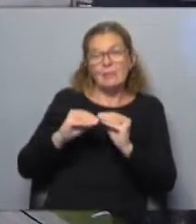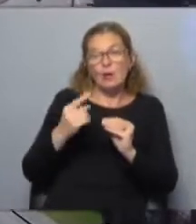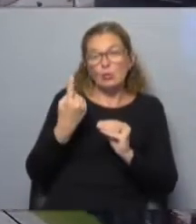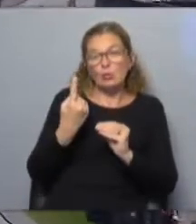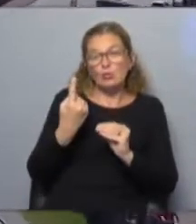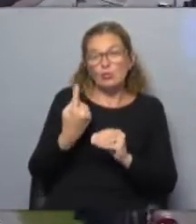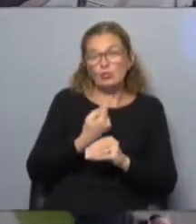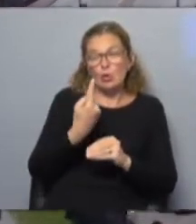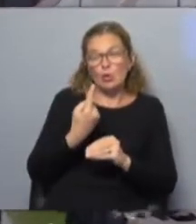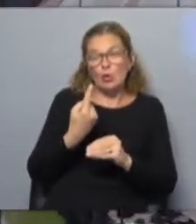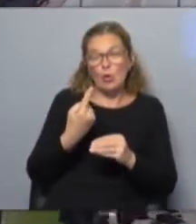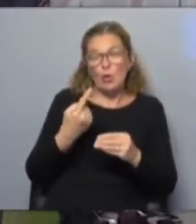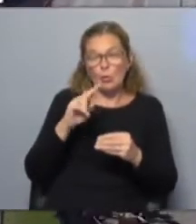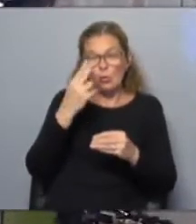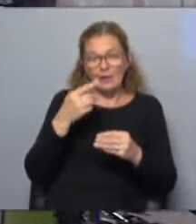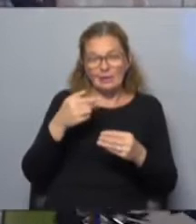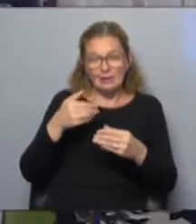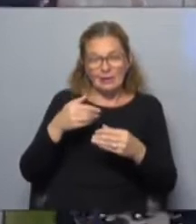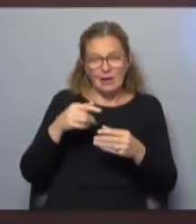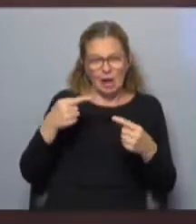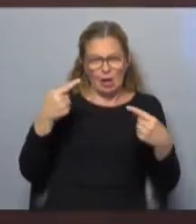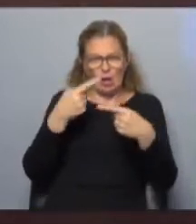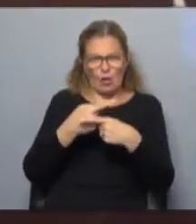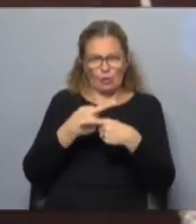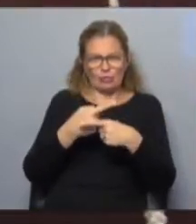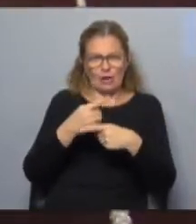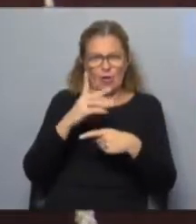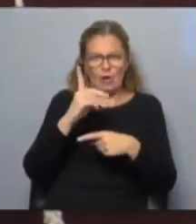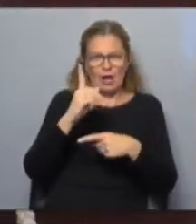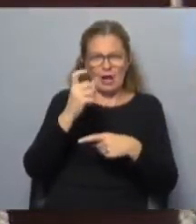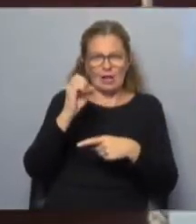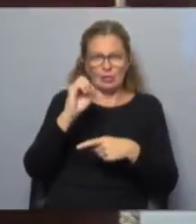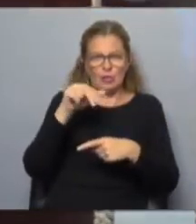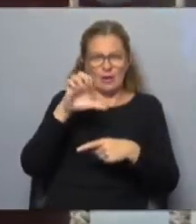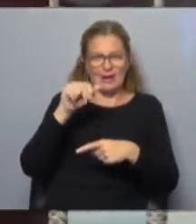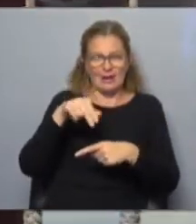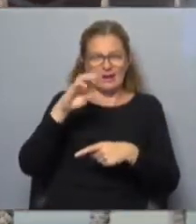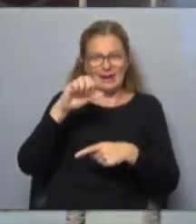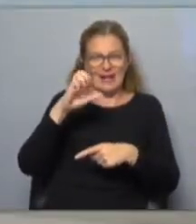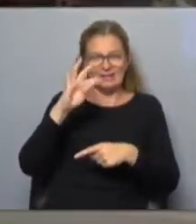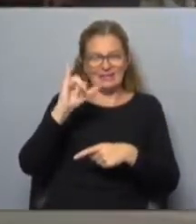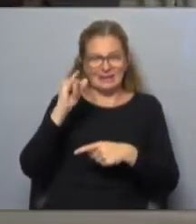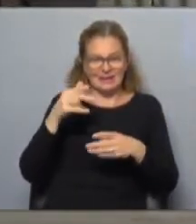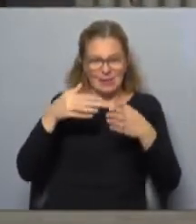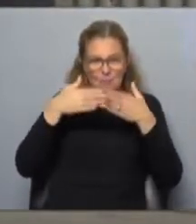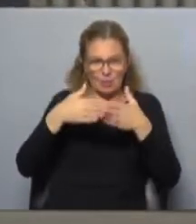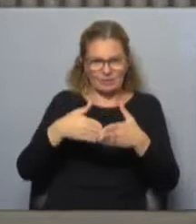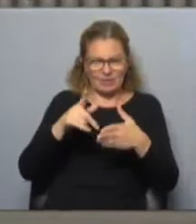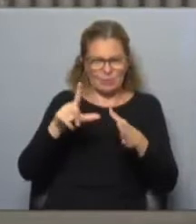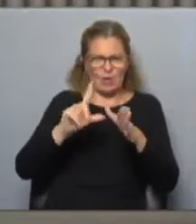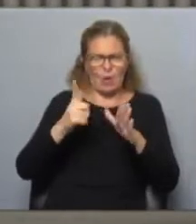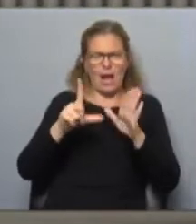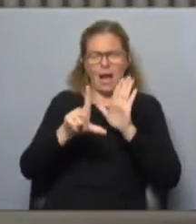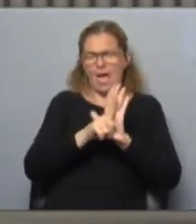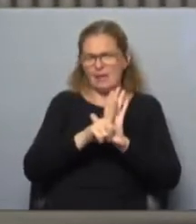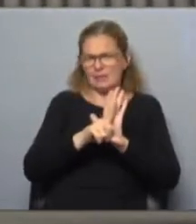Uruguay se manifestó en contra de la extensión del contrato con Catoeng en el puerto de Montevideo la que considera ilegal y perjudicial para la